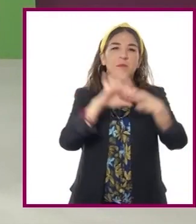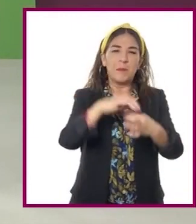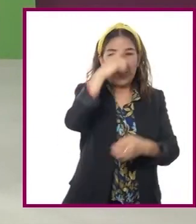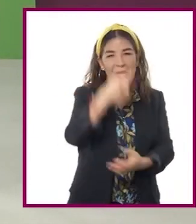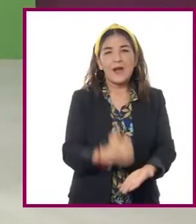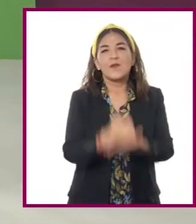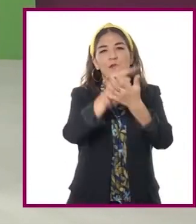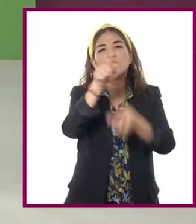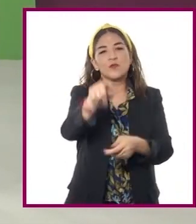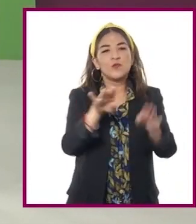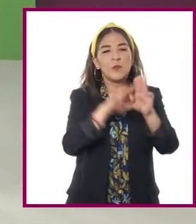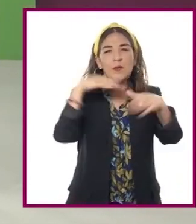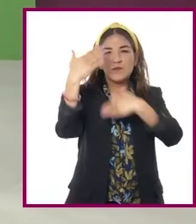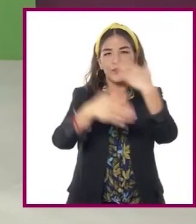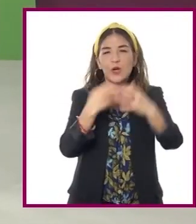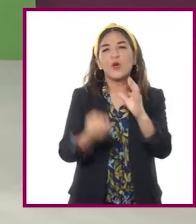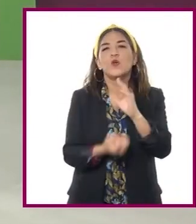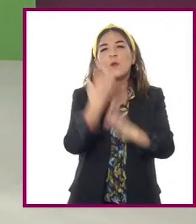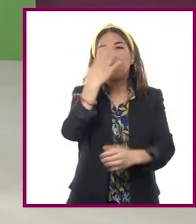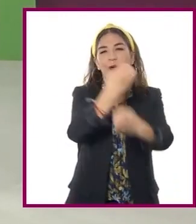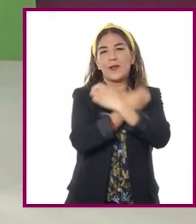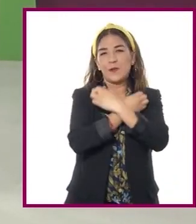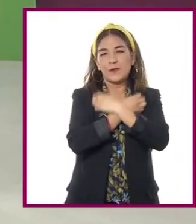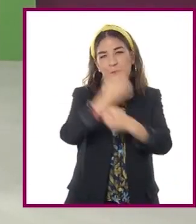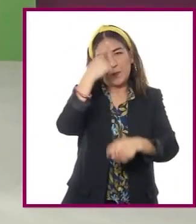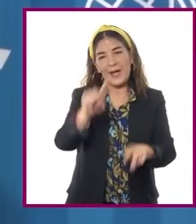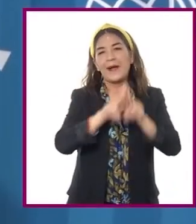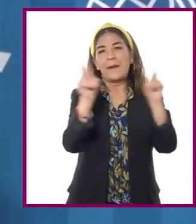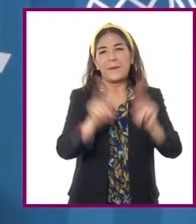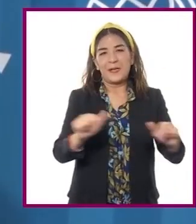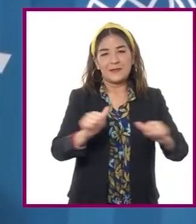favorezcan la construcción de una educación para la paz.